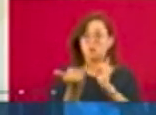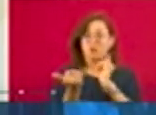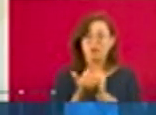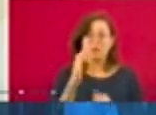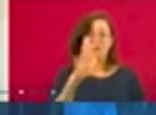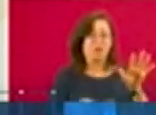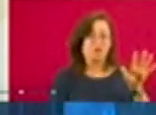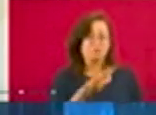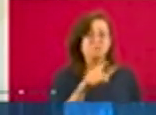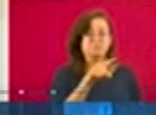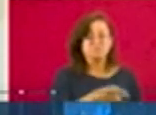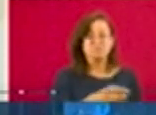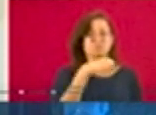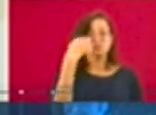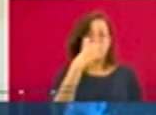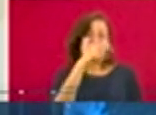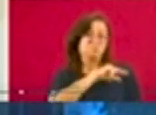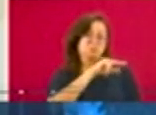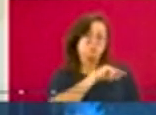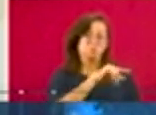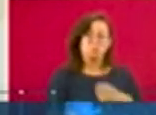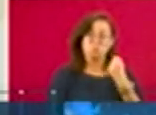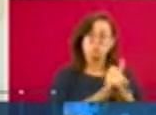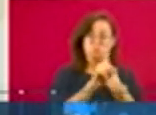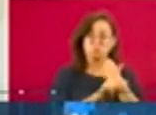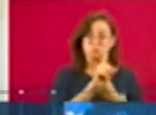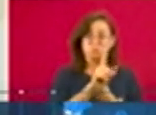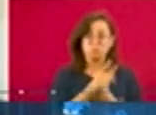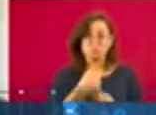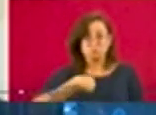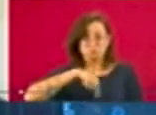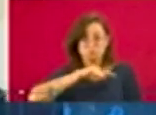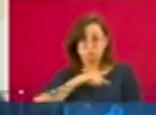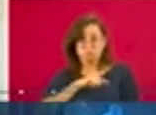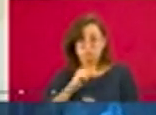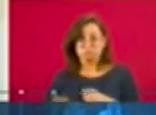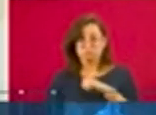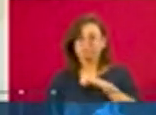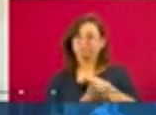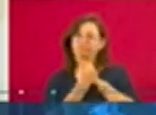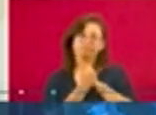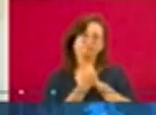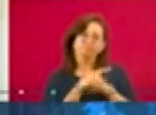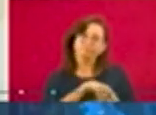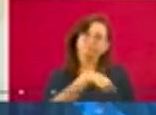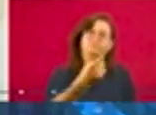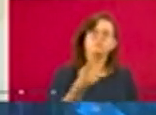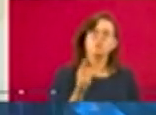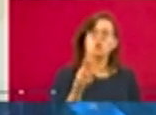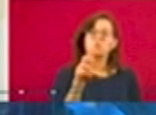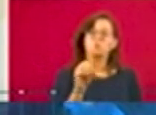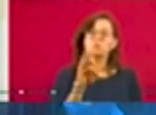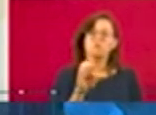semana iremos entregando una semana, ¿no? Vamos a completar nada más de aquí a diciembre